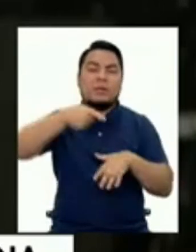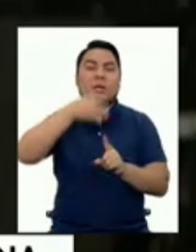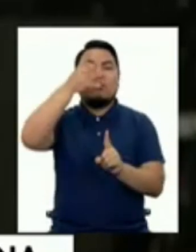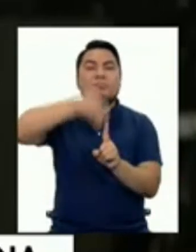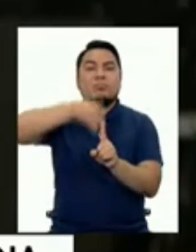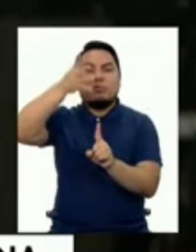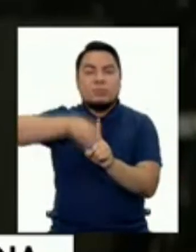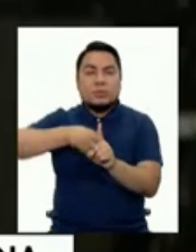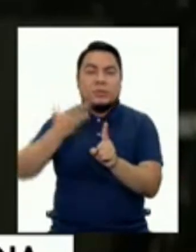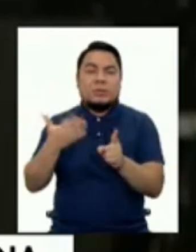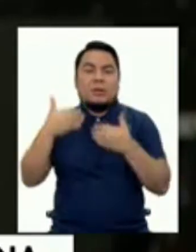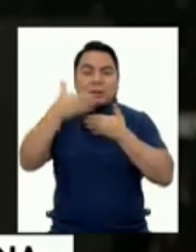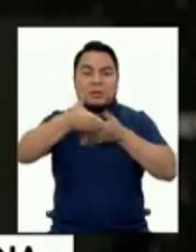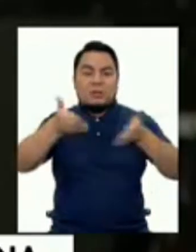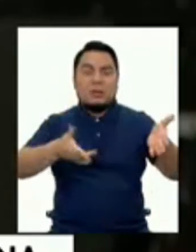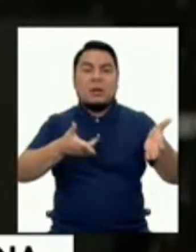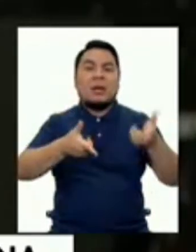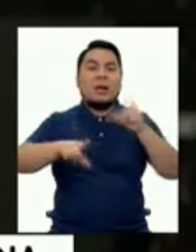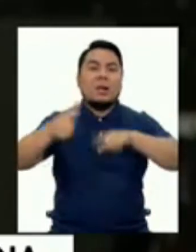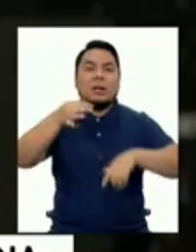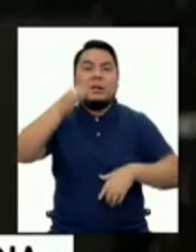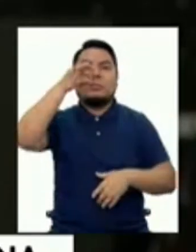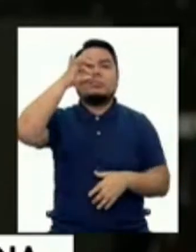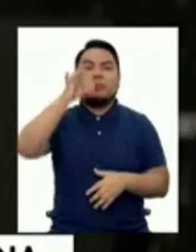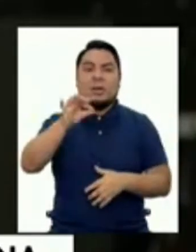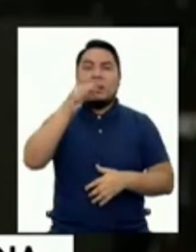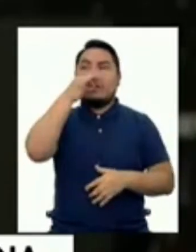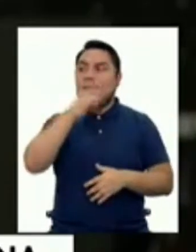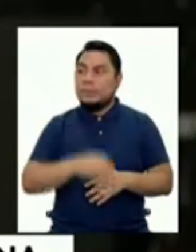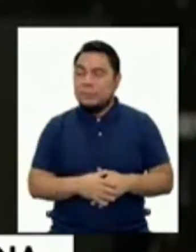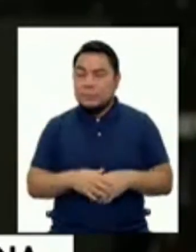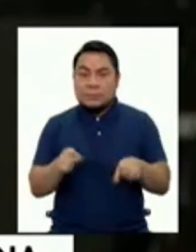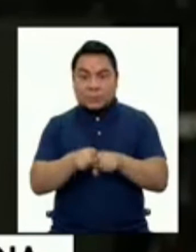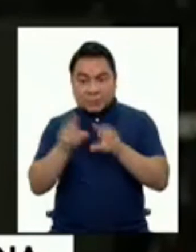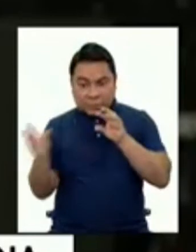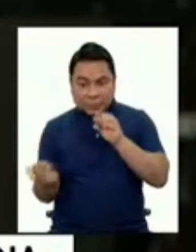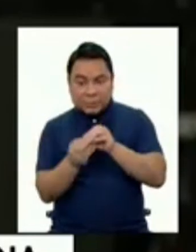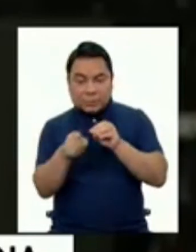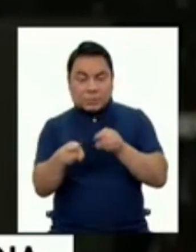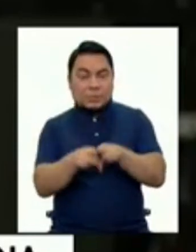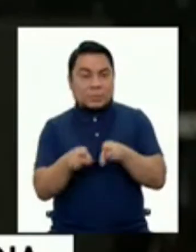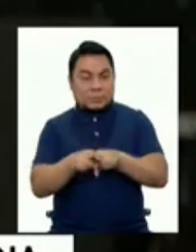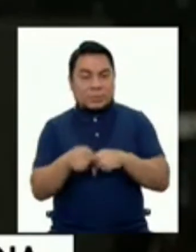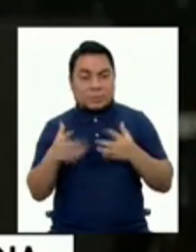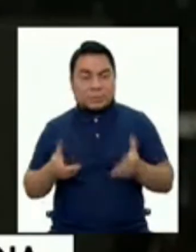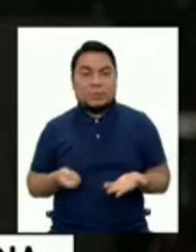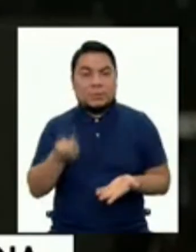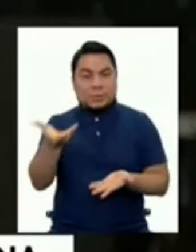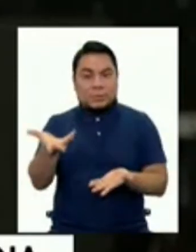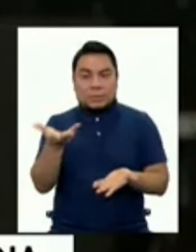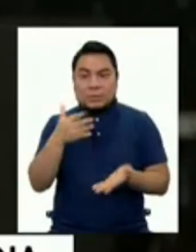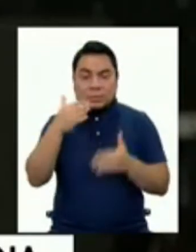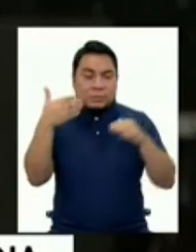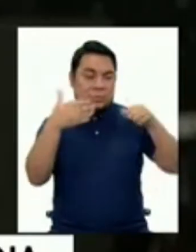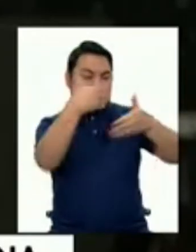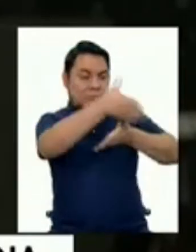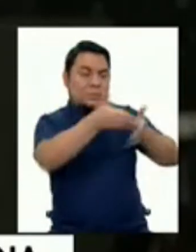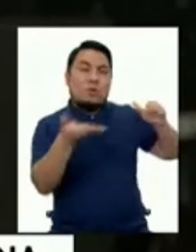muestras de pruebas moleculares. Adicional a ello, hemos adquirido y está en nuestros